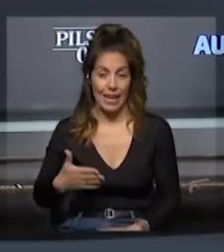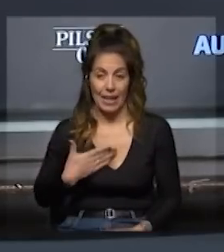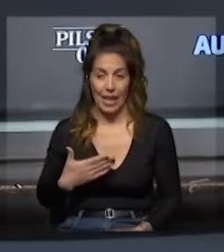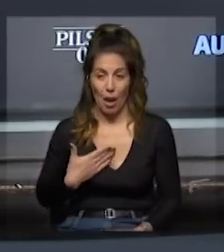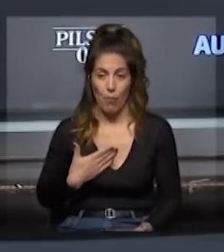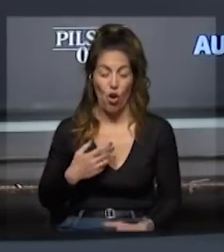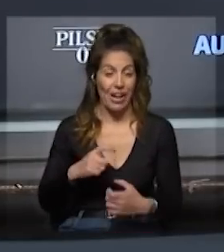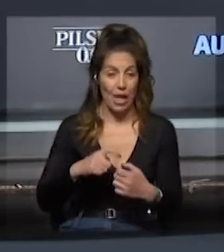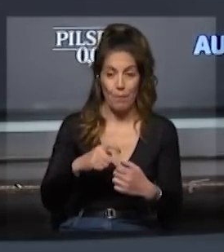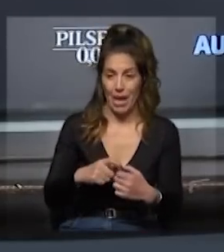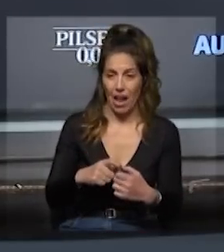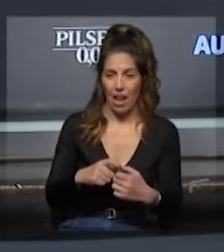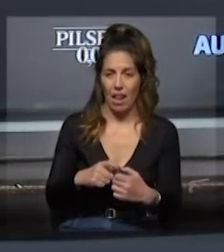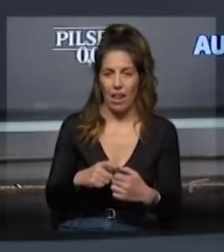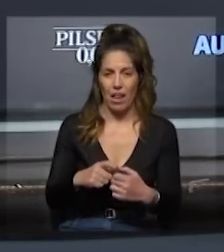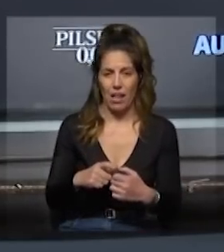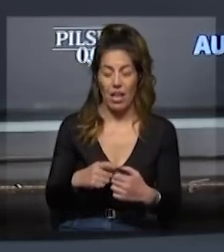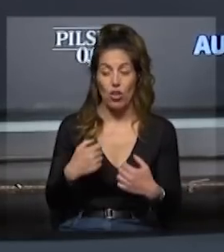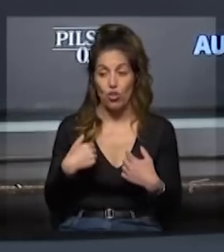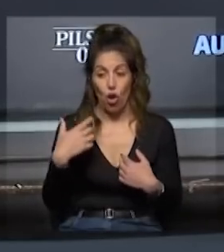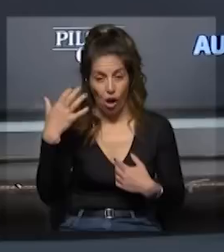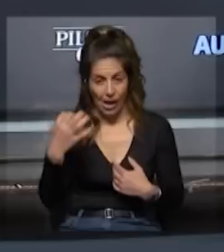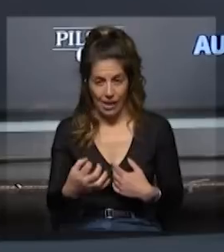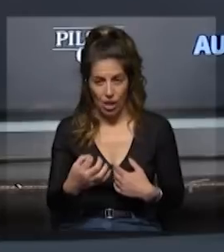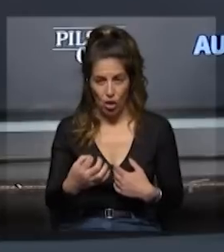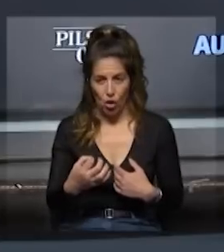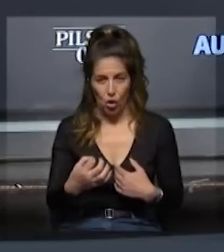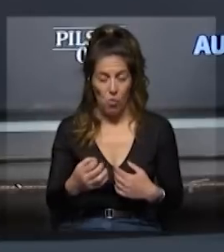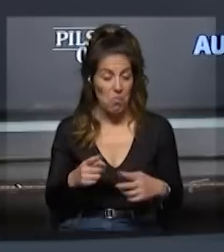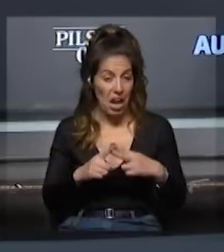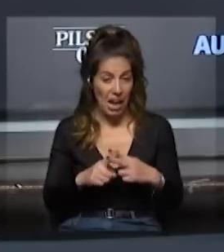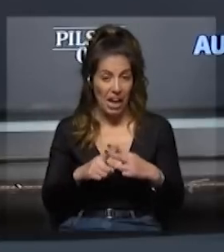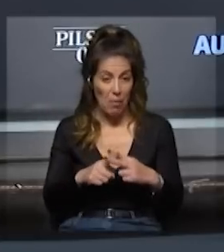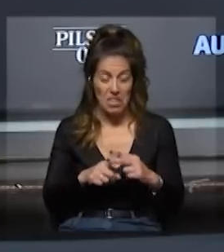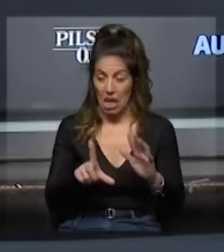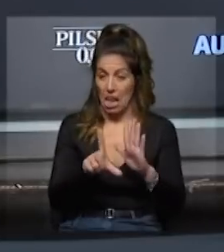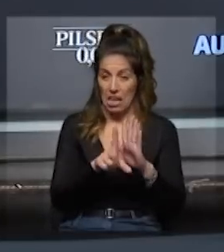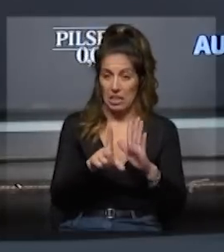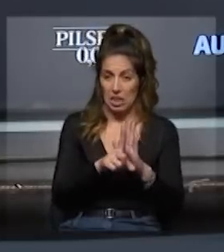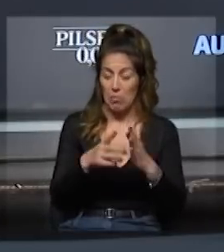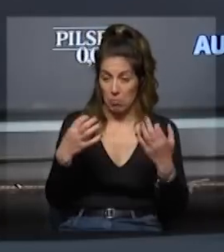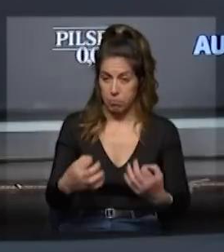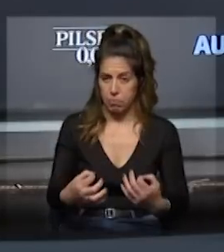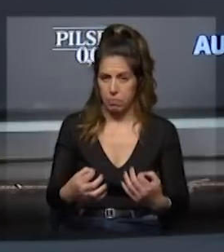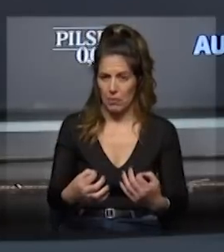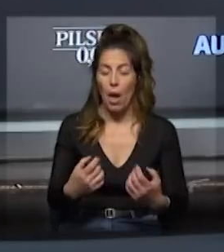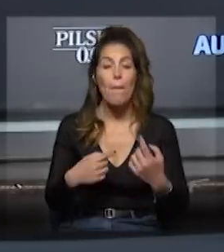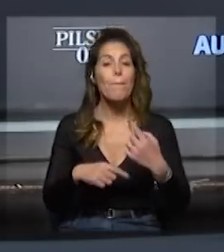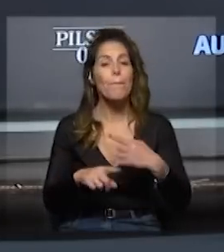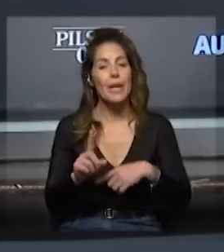gremial Eh me parece una herramienta legítima eh